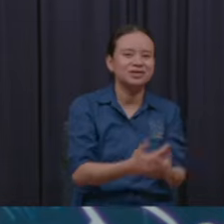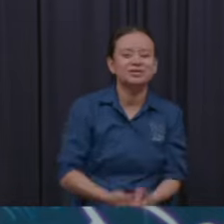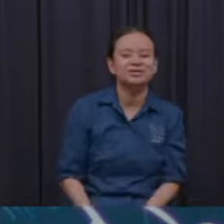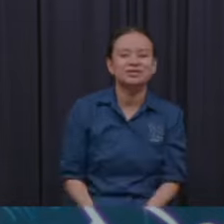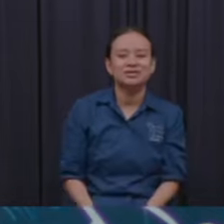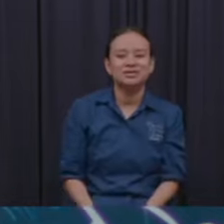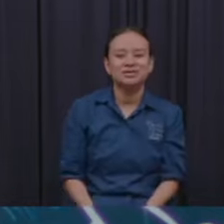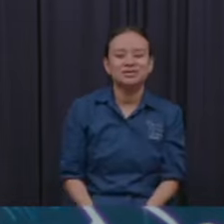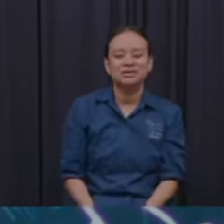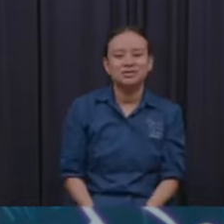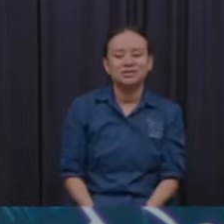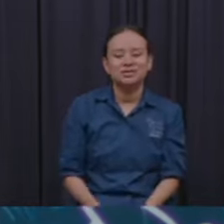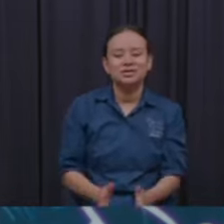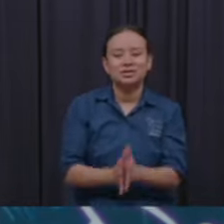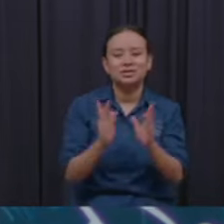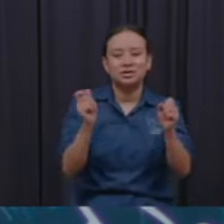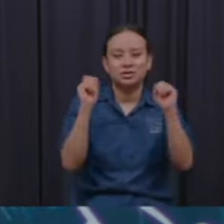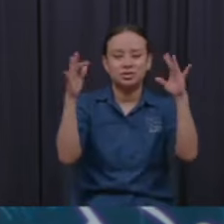Aleluya.